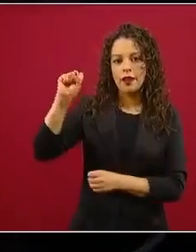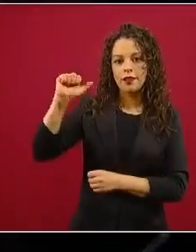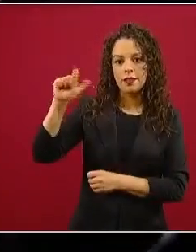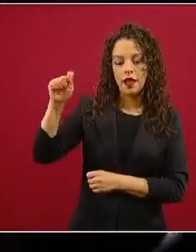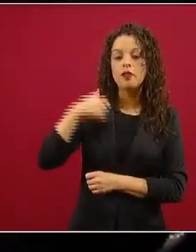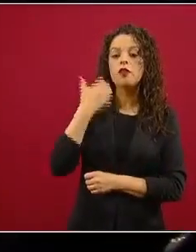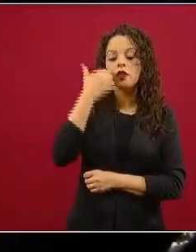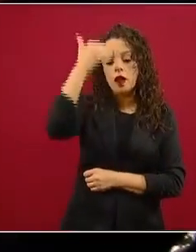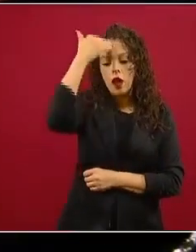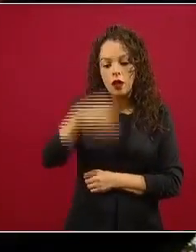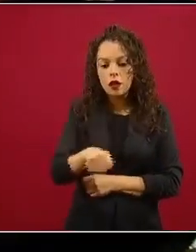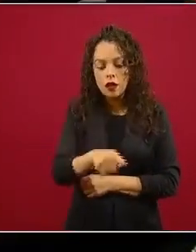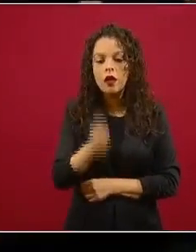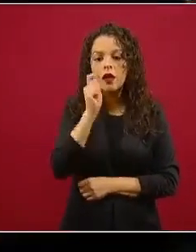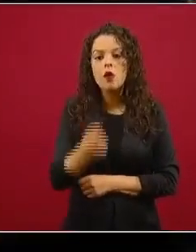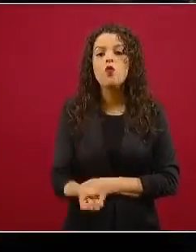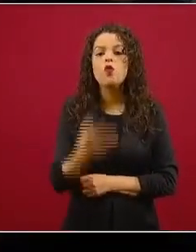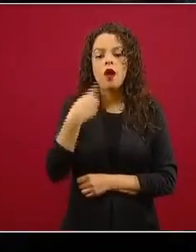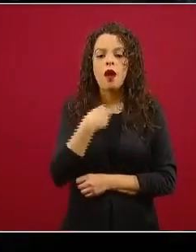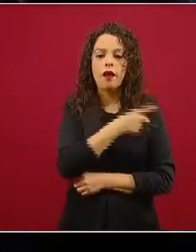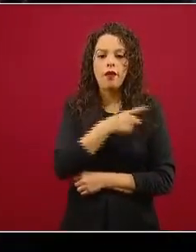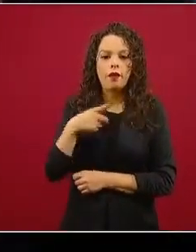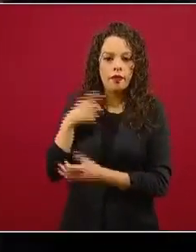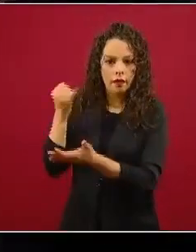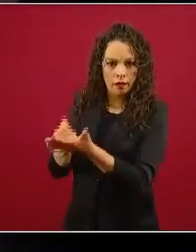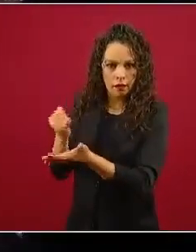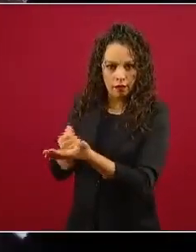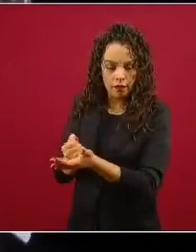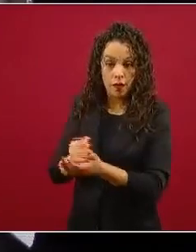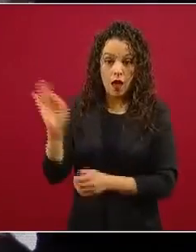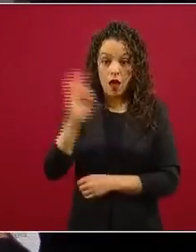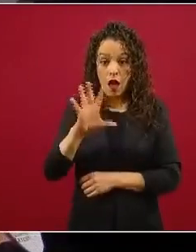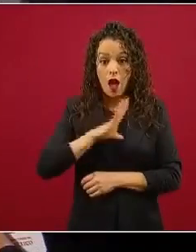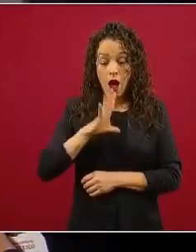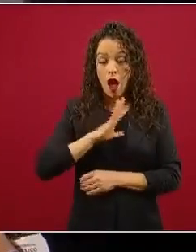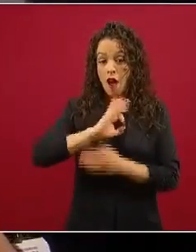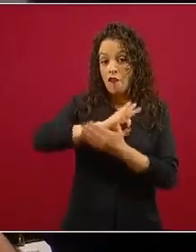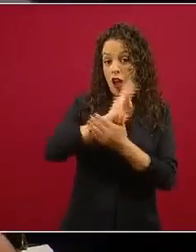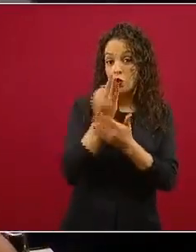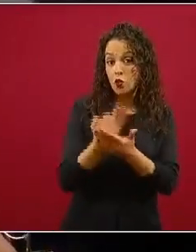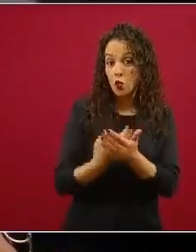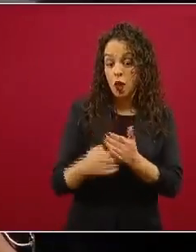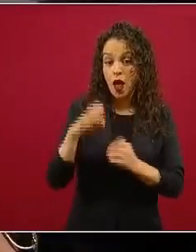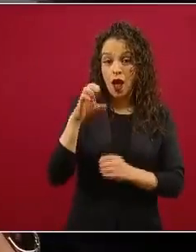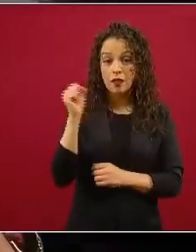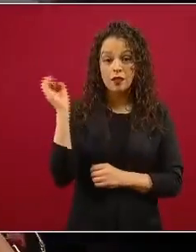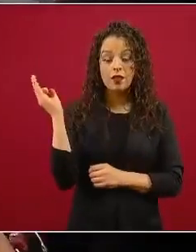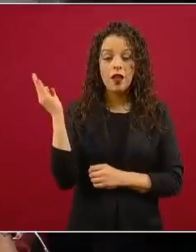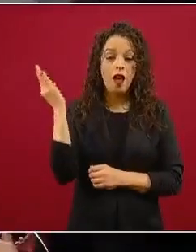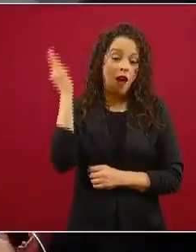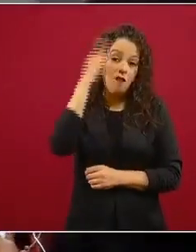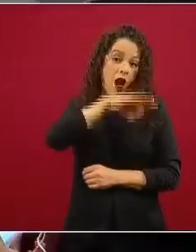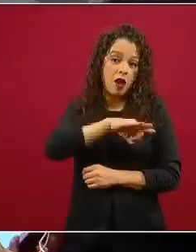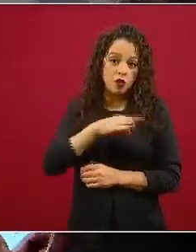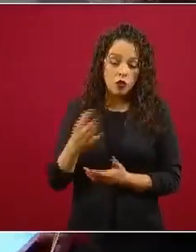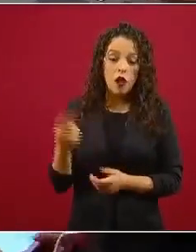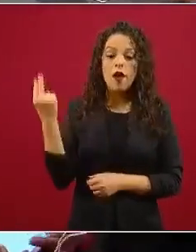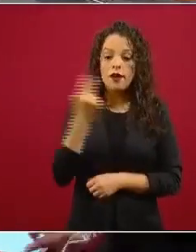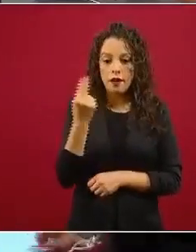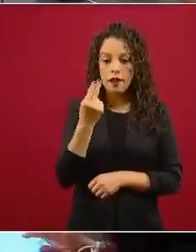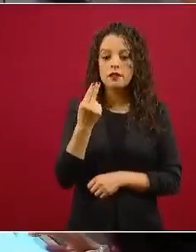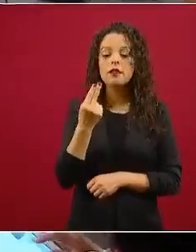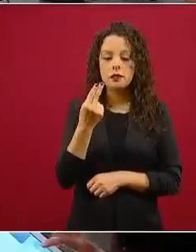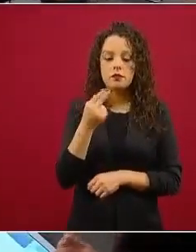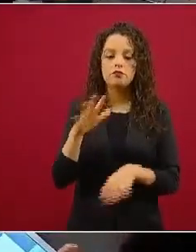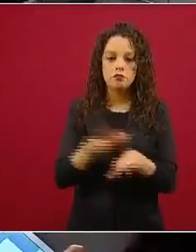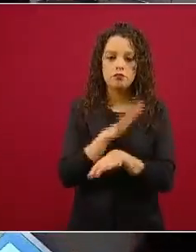situación y si hay facturas falsas y tengo que corregir, lo